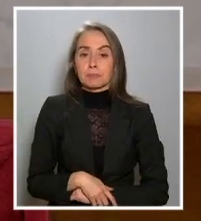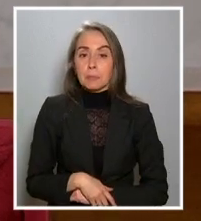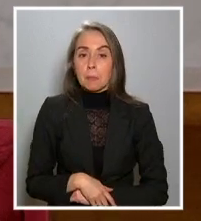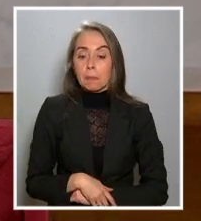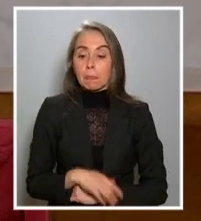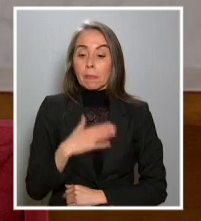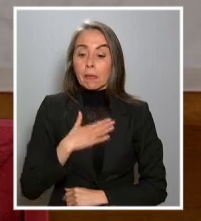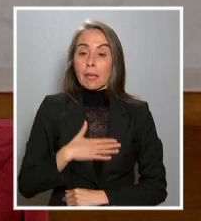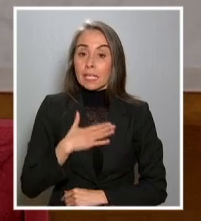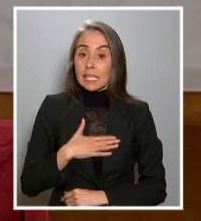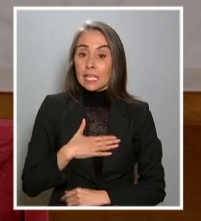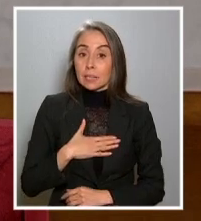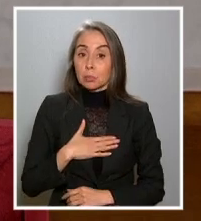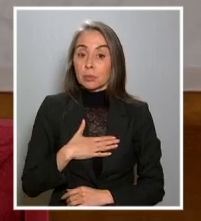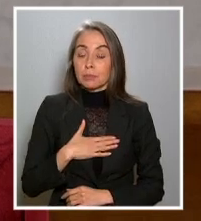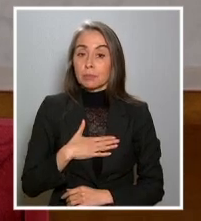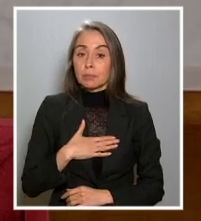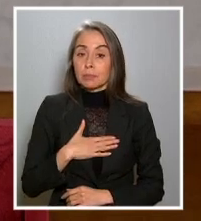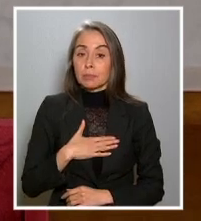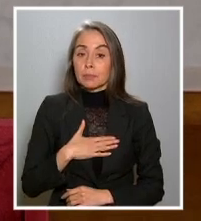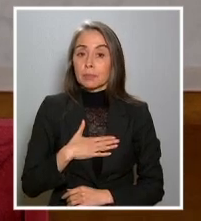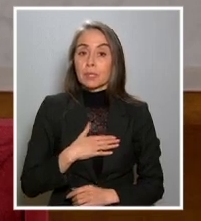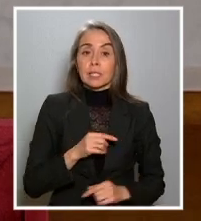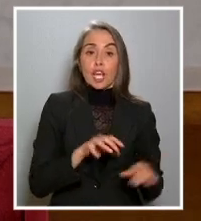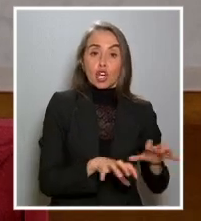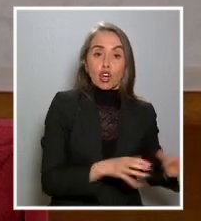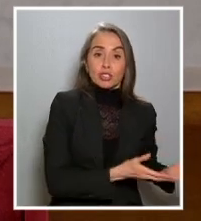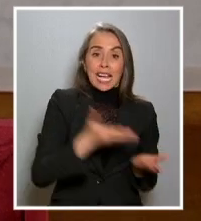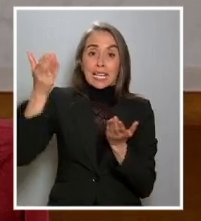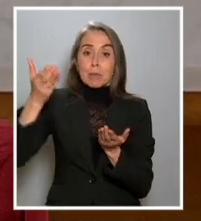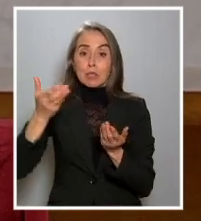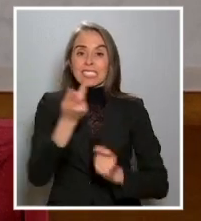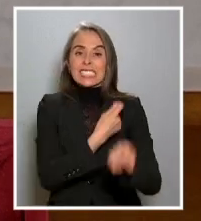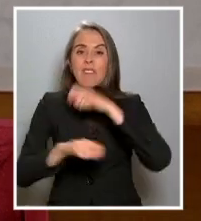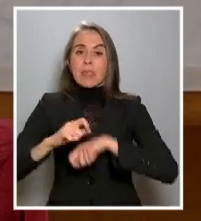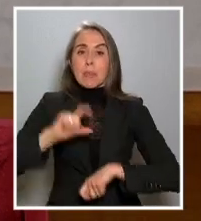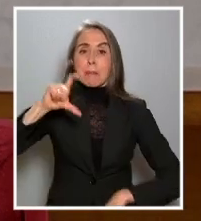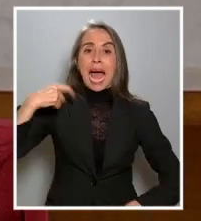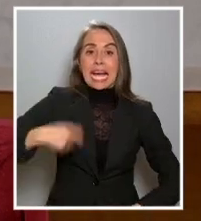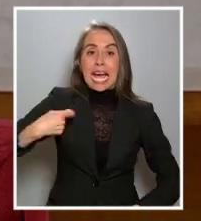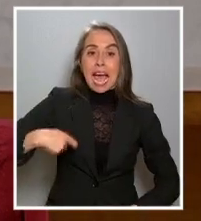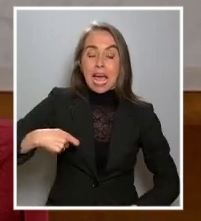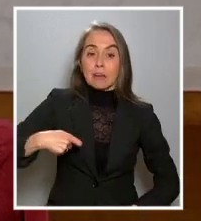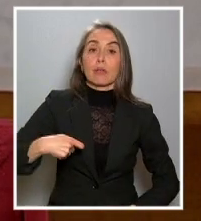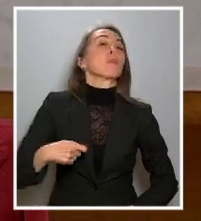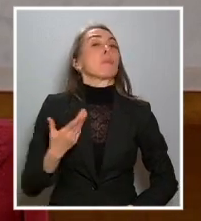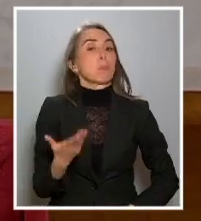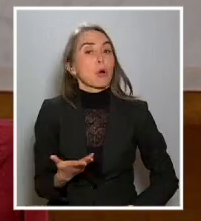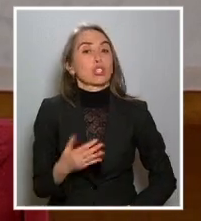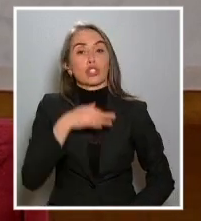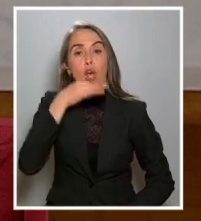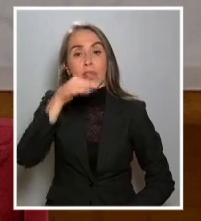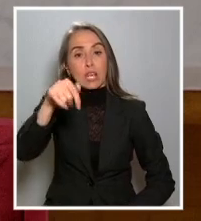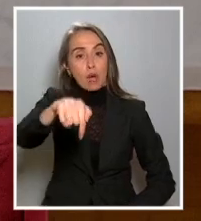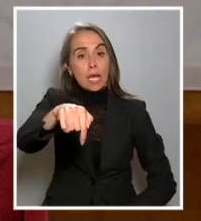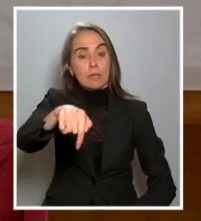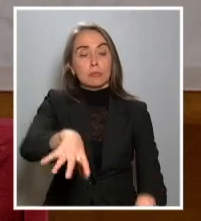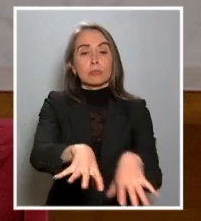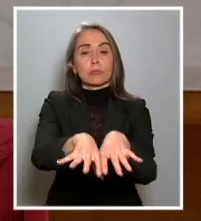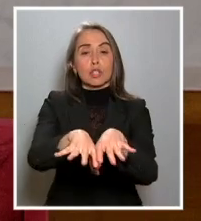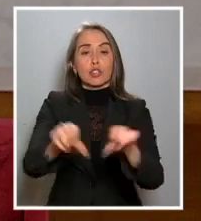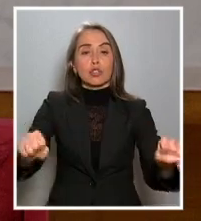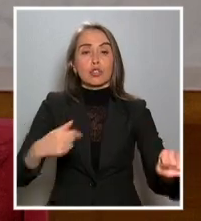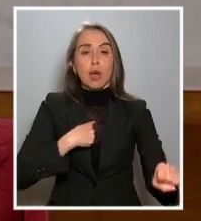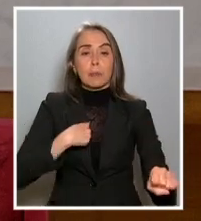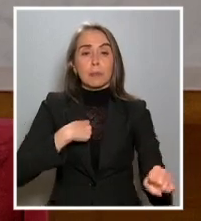Queremos aumentar el valor de lo que exportamos. Por eso reafirmo aquí mi compromiso